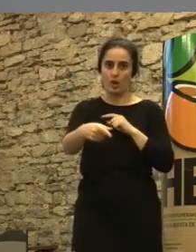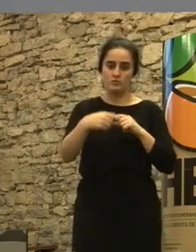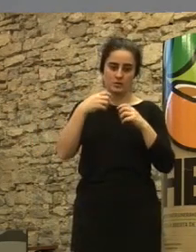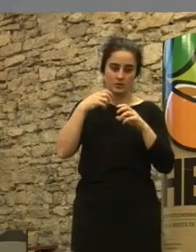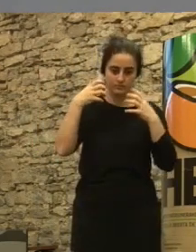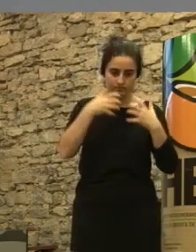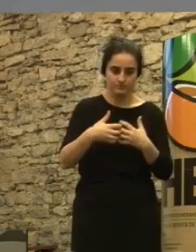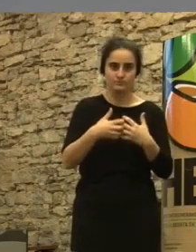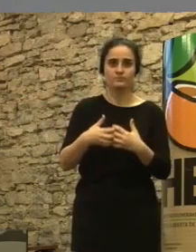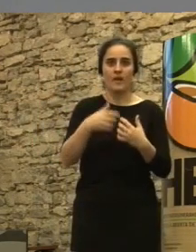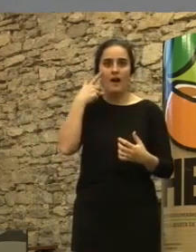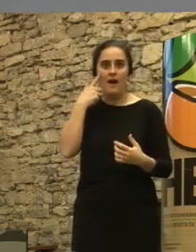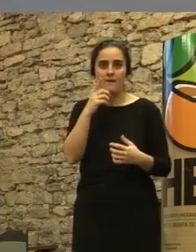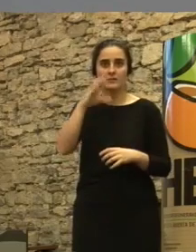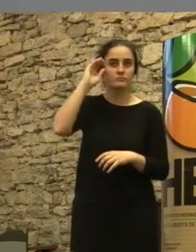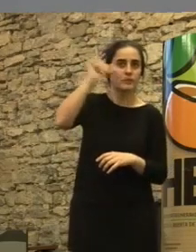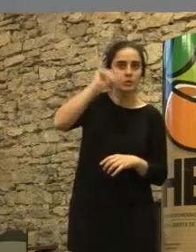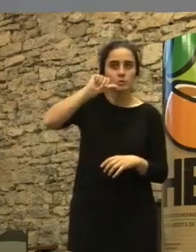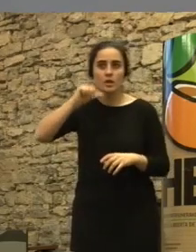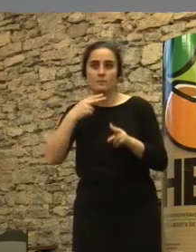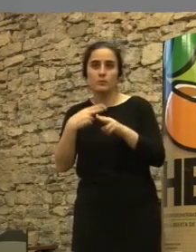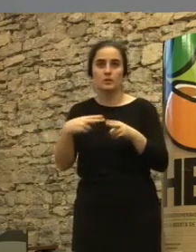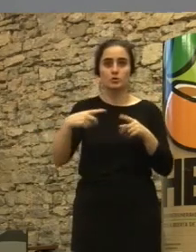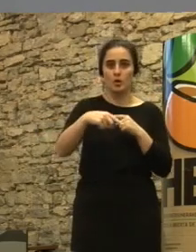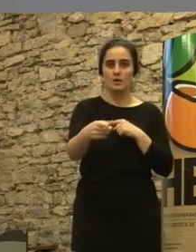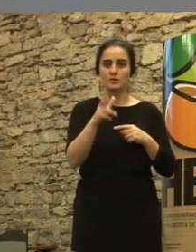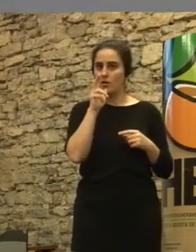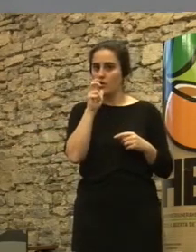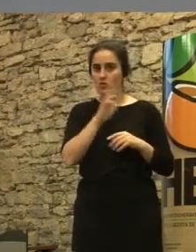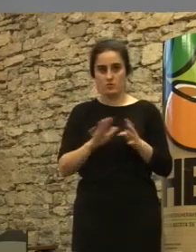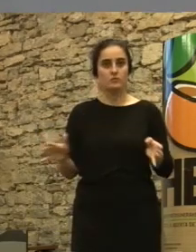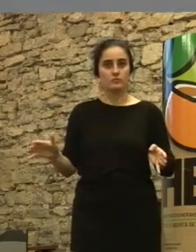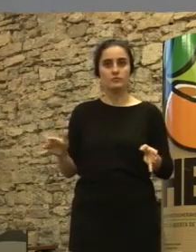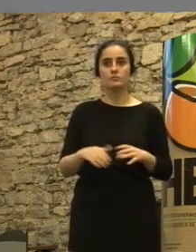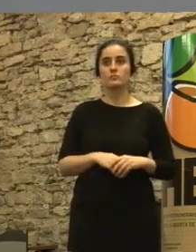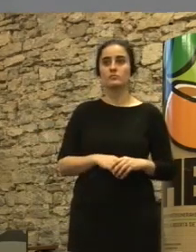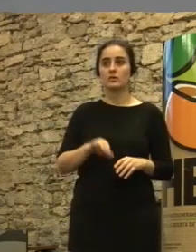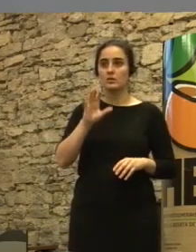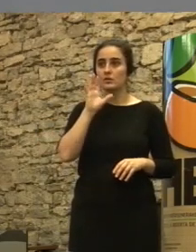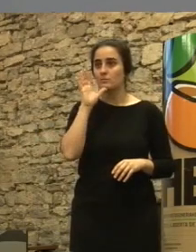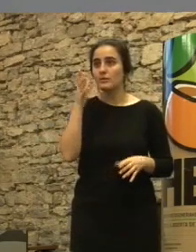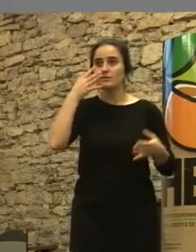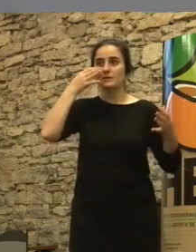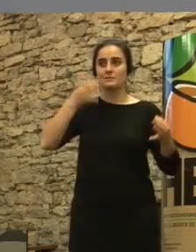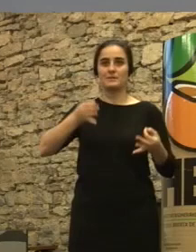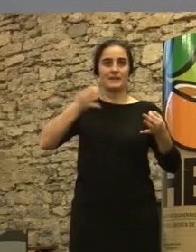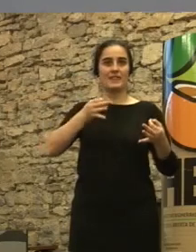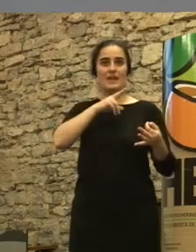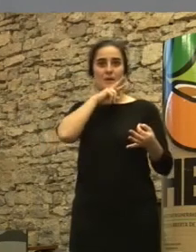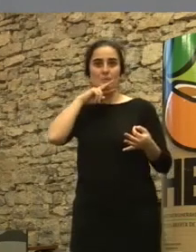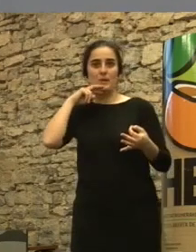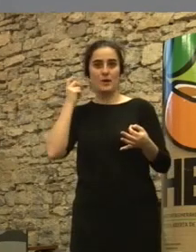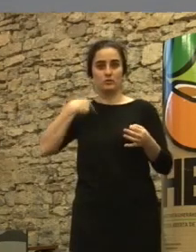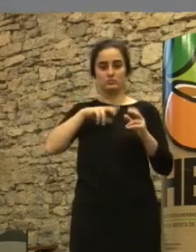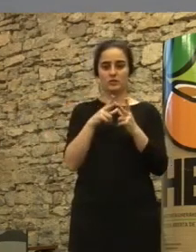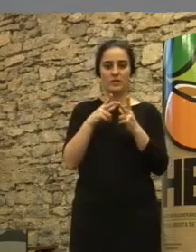con mis compañeras y compañeros, escuchando lo que dicen estos señores todos los días, es realmente un horror. O sea, la pérdida del valor de la verdad que hemos sufrido en nuestra sociedad,